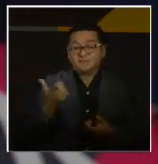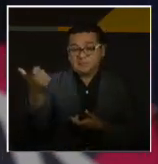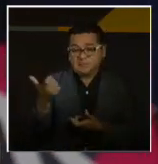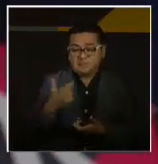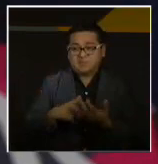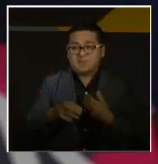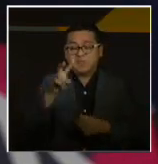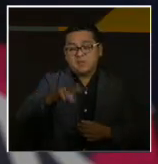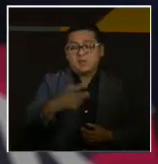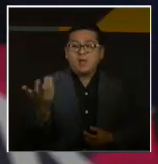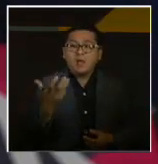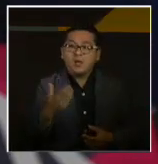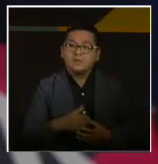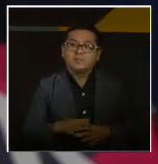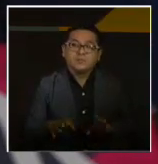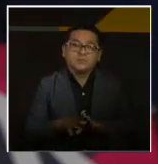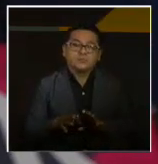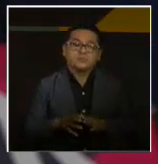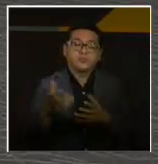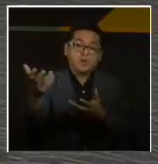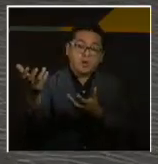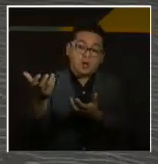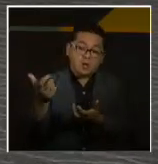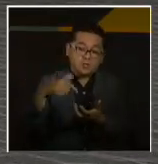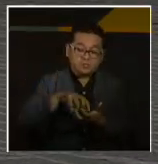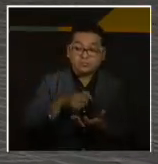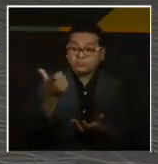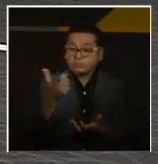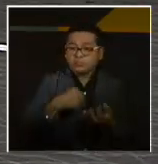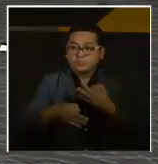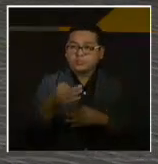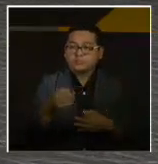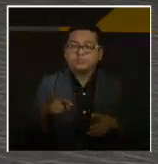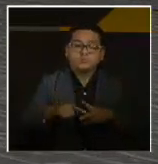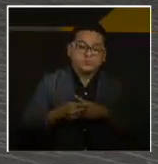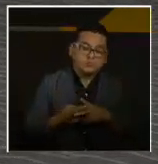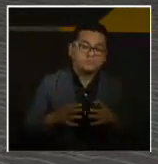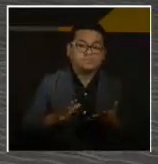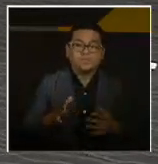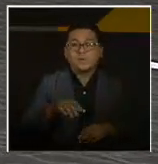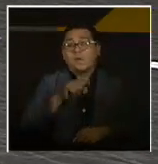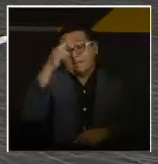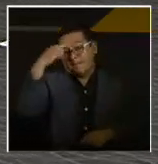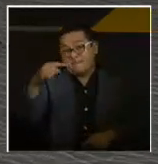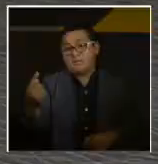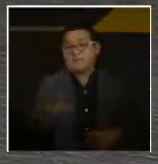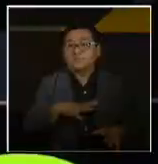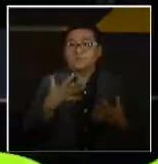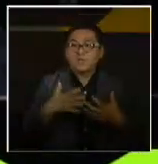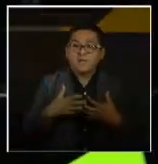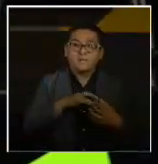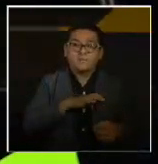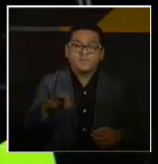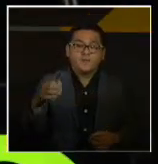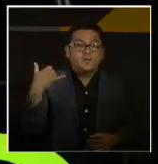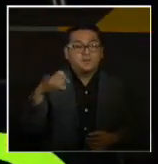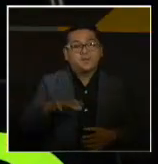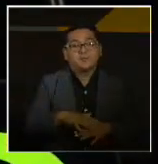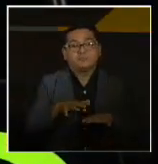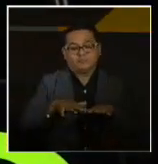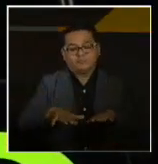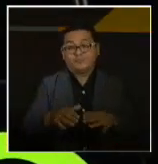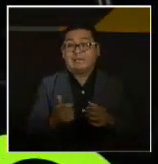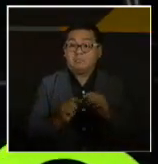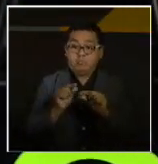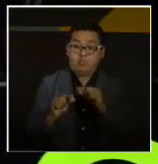condiciones? Si esto lo hacemos así, generaremos y propiciaremos todo el ecosistema para que industrias, la industria manufacturera